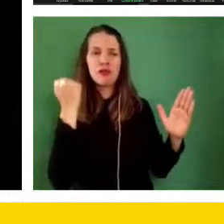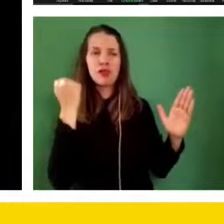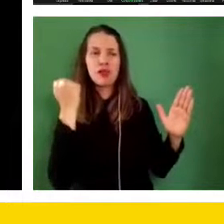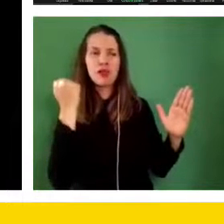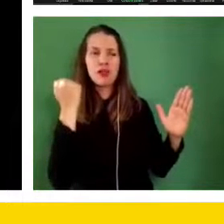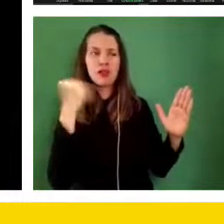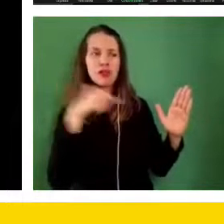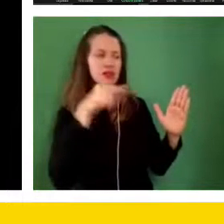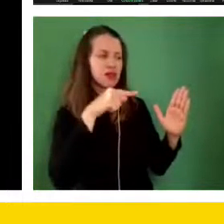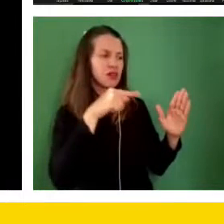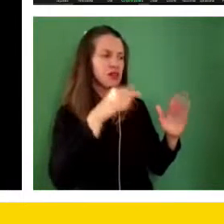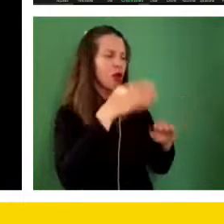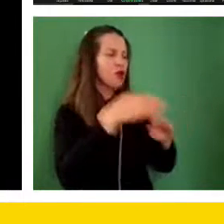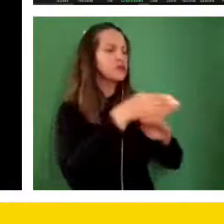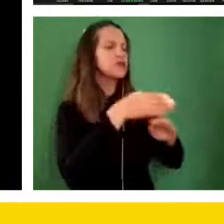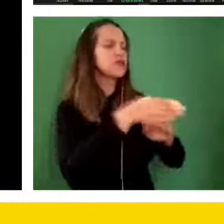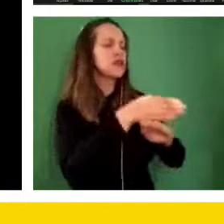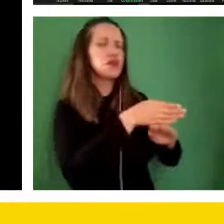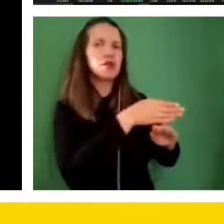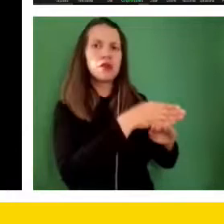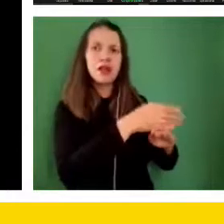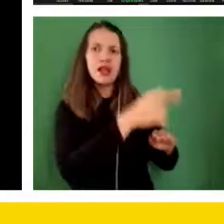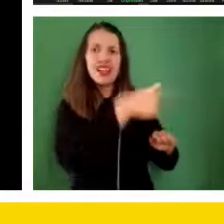obsoleto, lo hecho